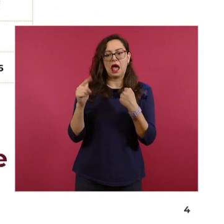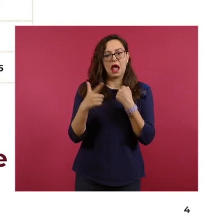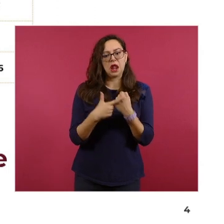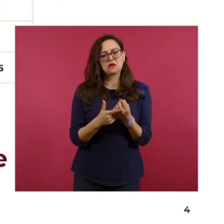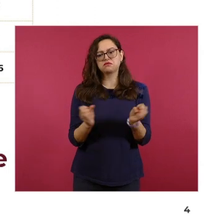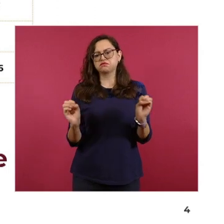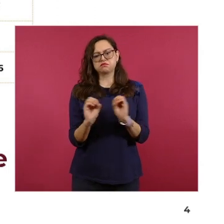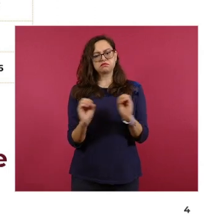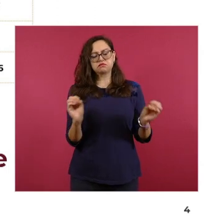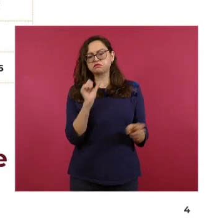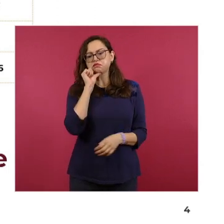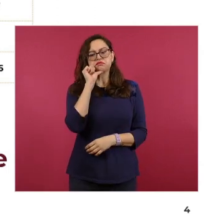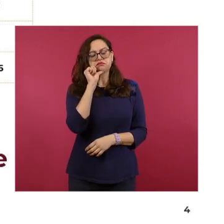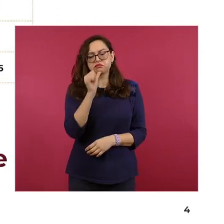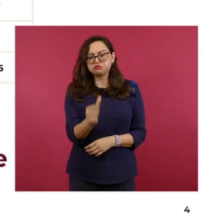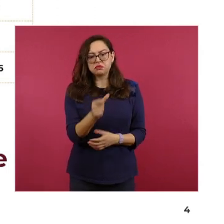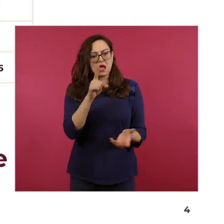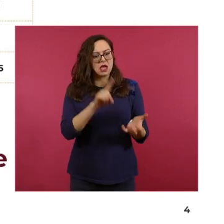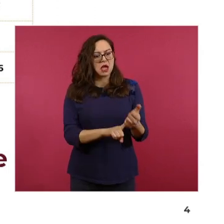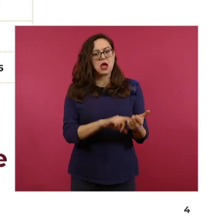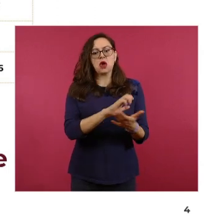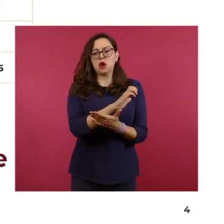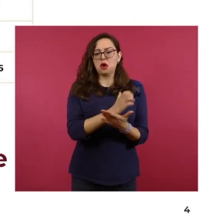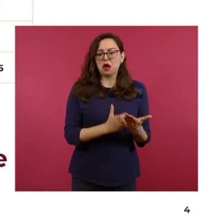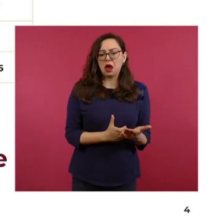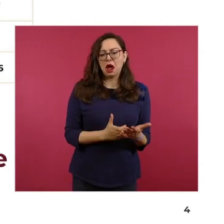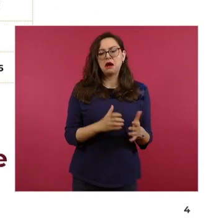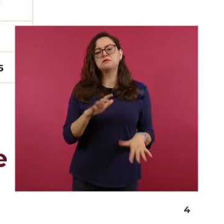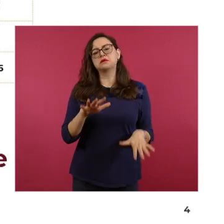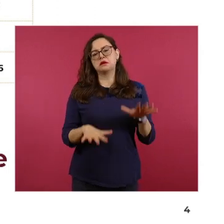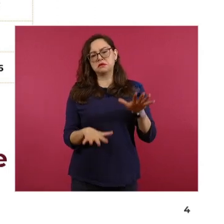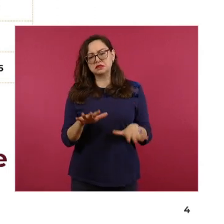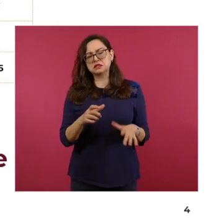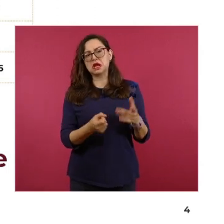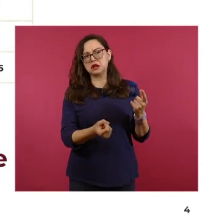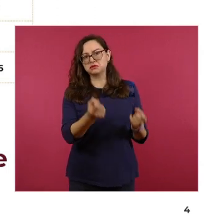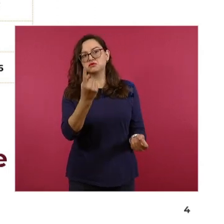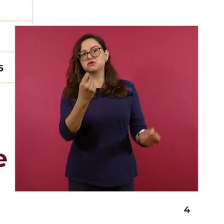de licitación, aunque sí molestias en algunos casos.